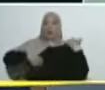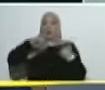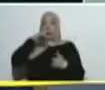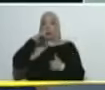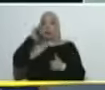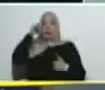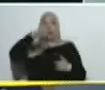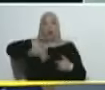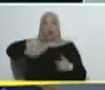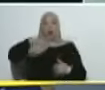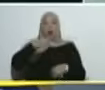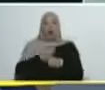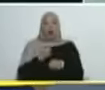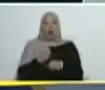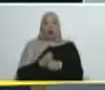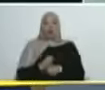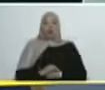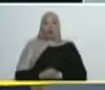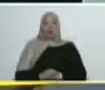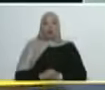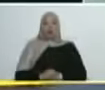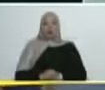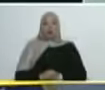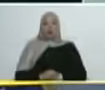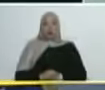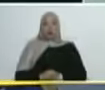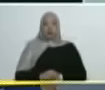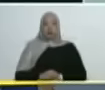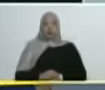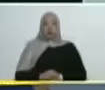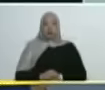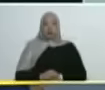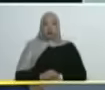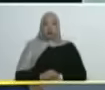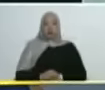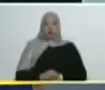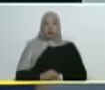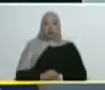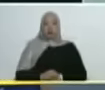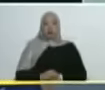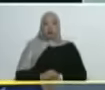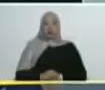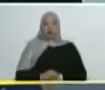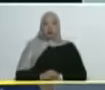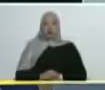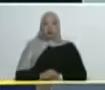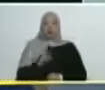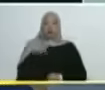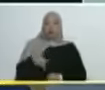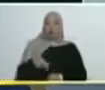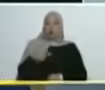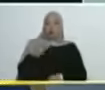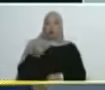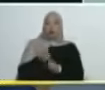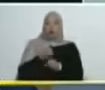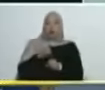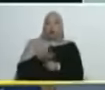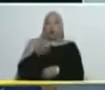que va. Estaba pidiendo permiso a Silvia también para tomarme una agua de